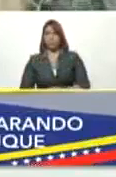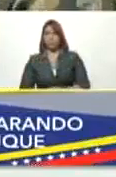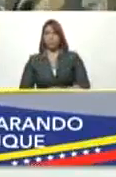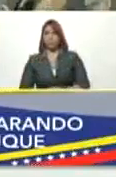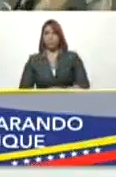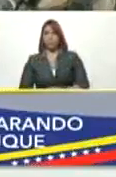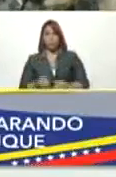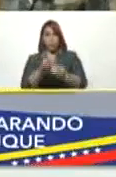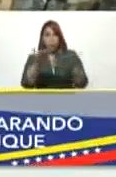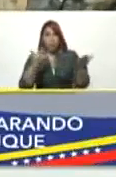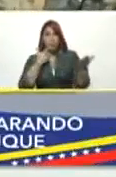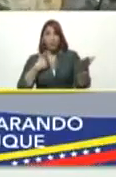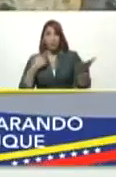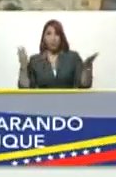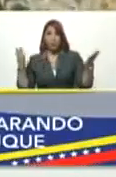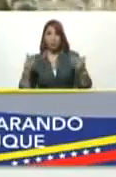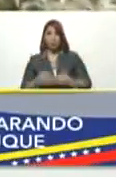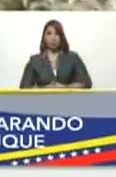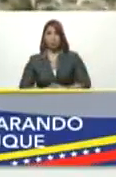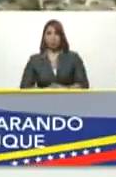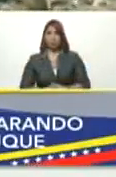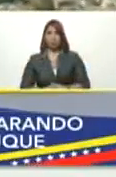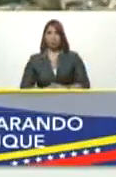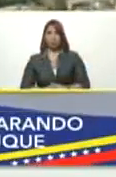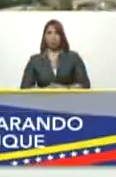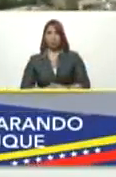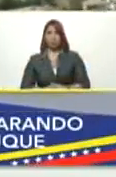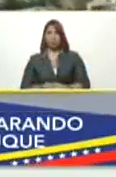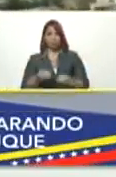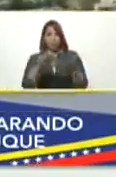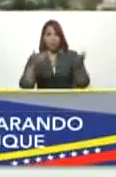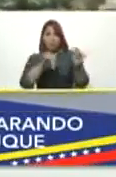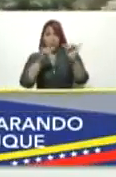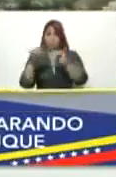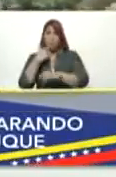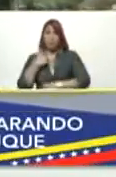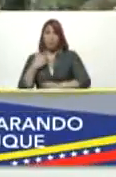Que ustedes me digan, Hipólito, que ustedes me digan, listo.